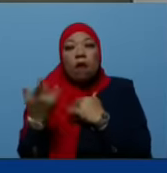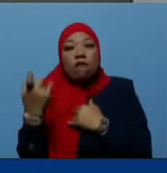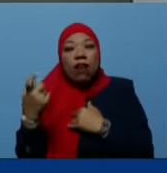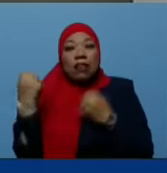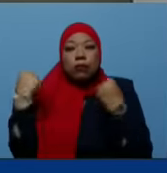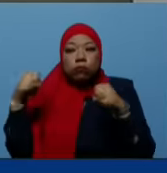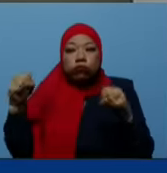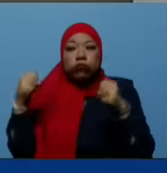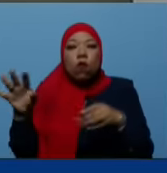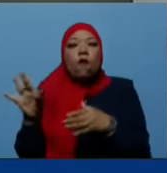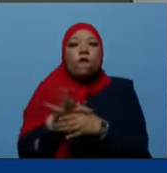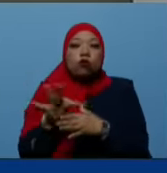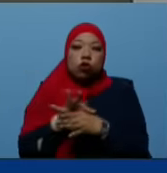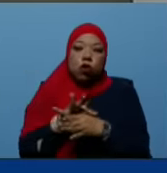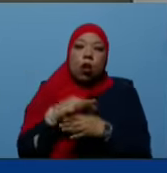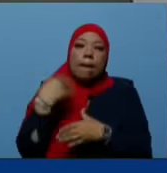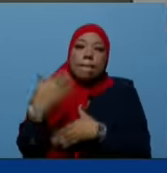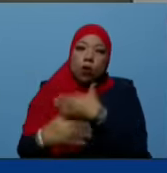han funcionado